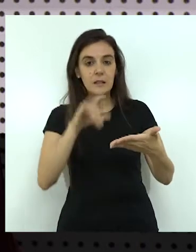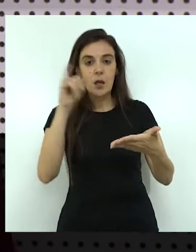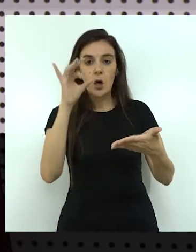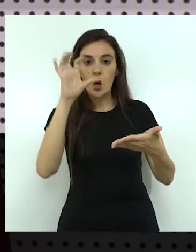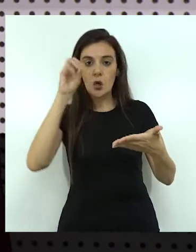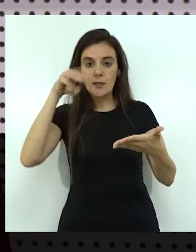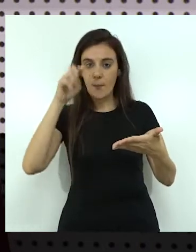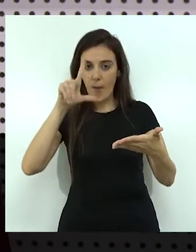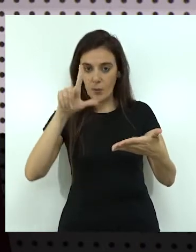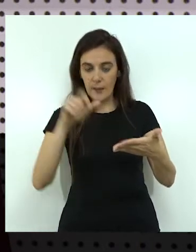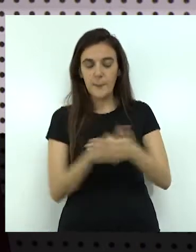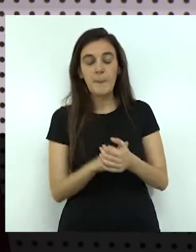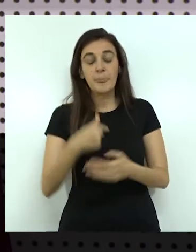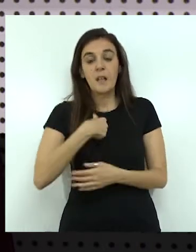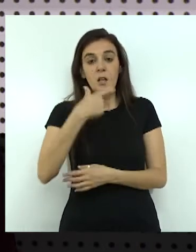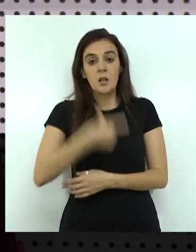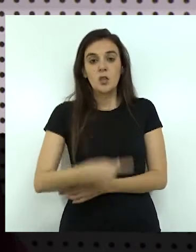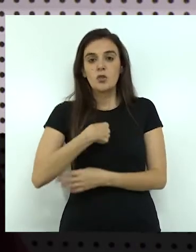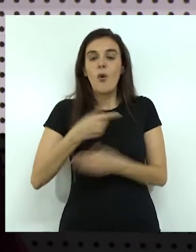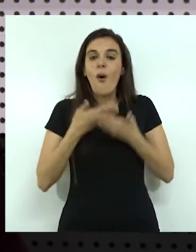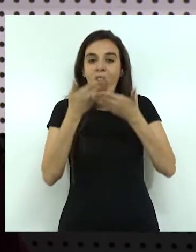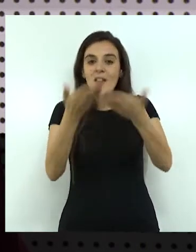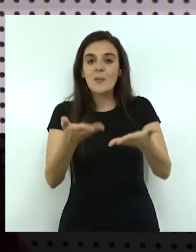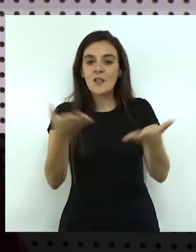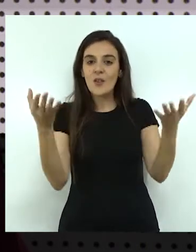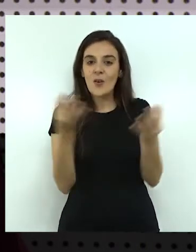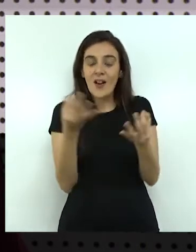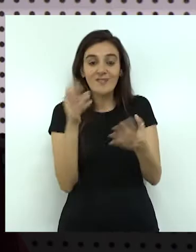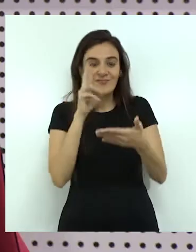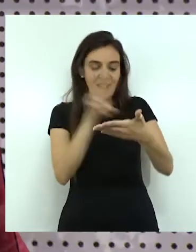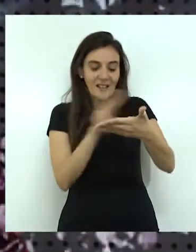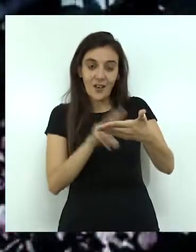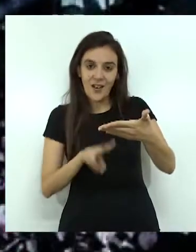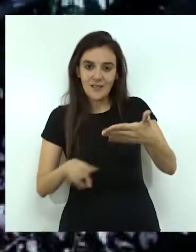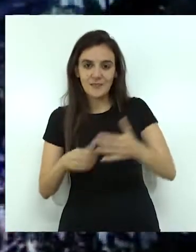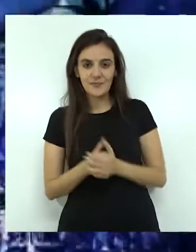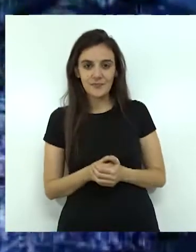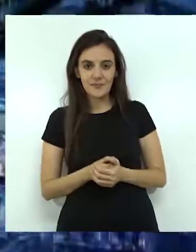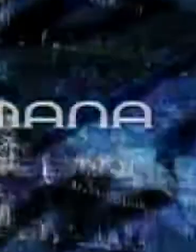manuel no yo os invito a que lo a que lo lea